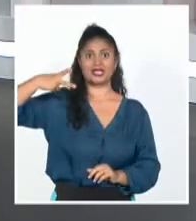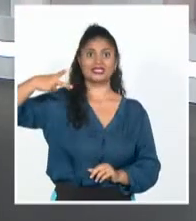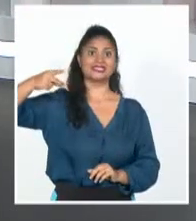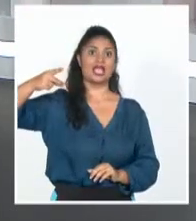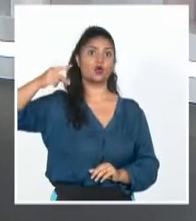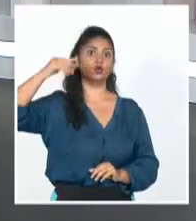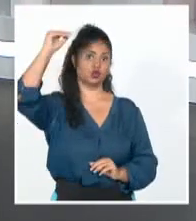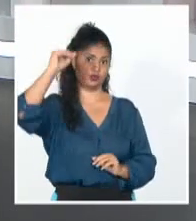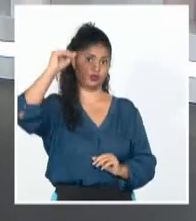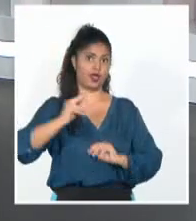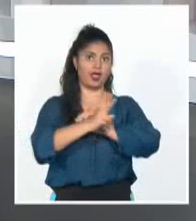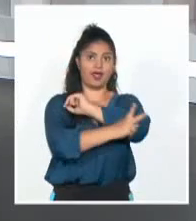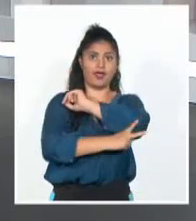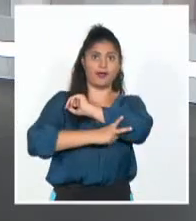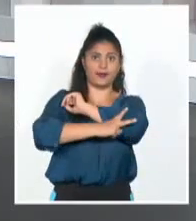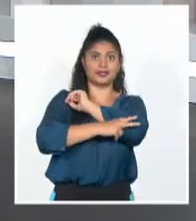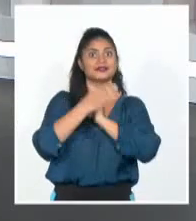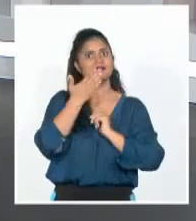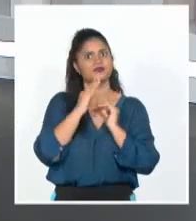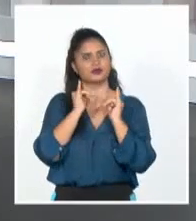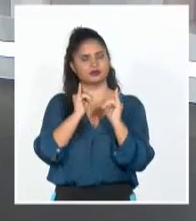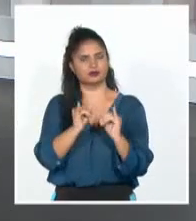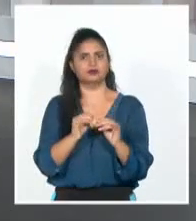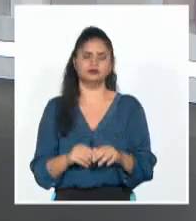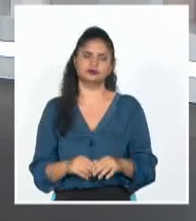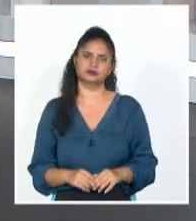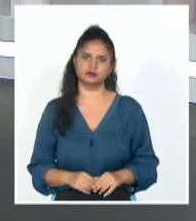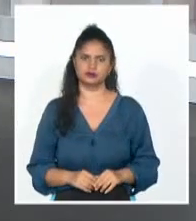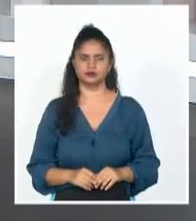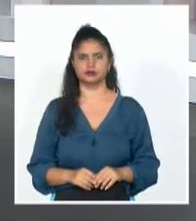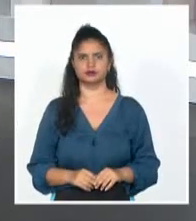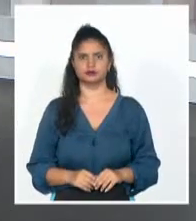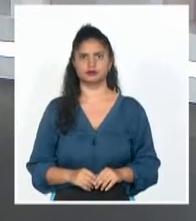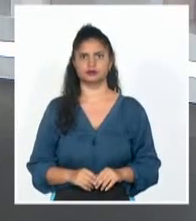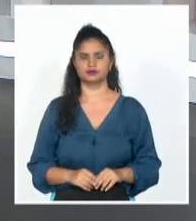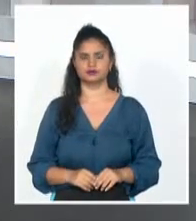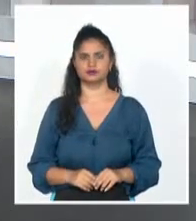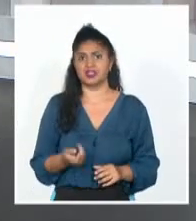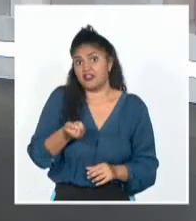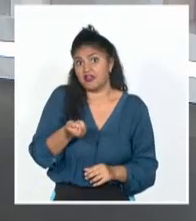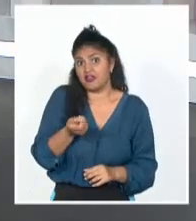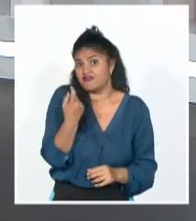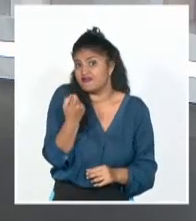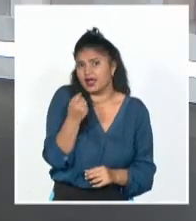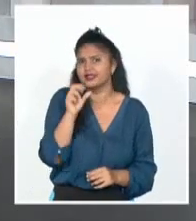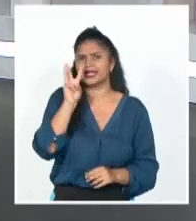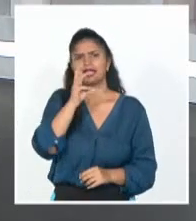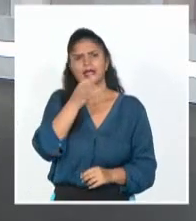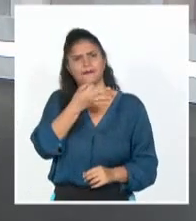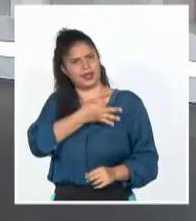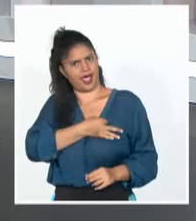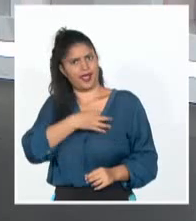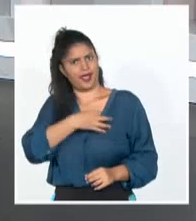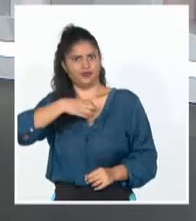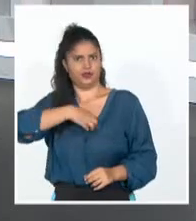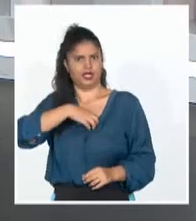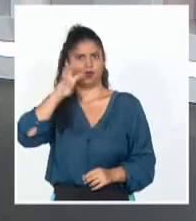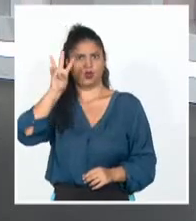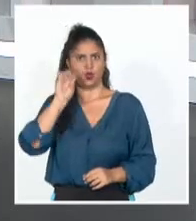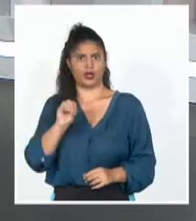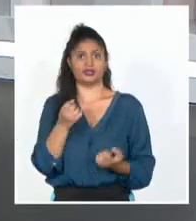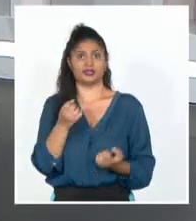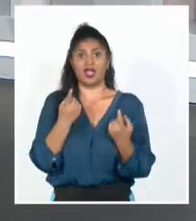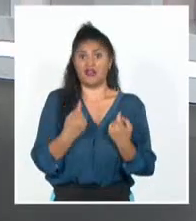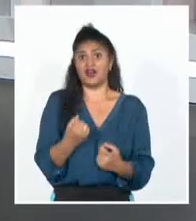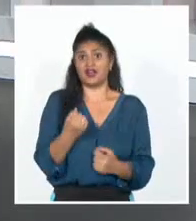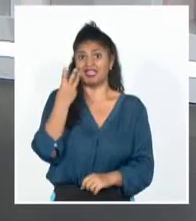por países y esto es una buena noticia. ¿Cuántas medallas nos faltan? Bueno, estamos a 3 medallas, tenemos 40 y nos quedan 3 medallas para alcanzar a Colombia,